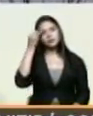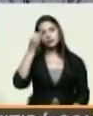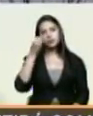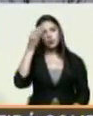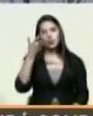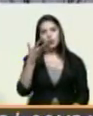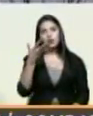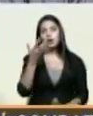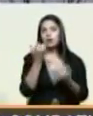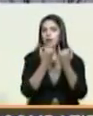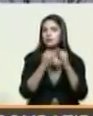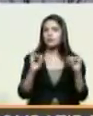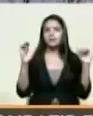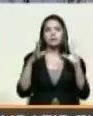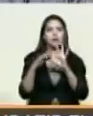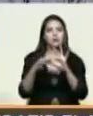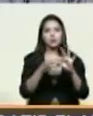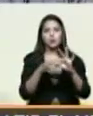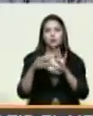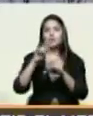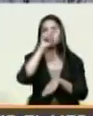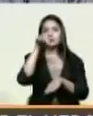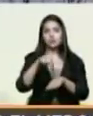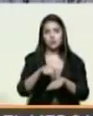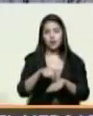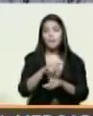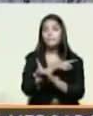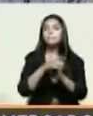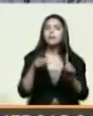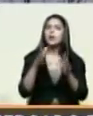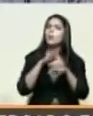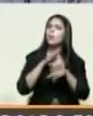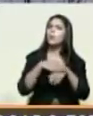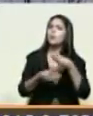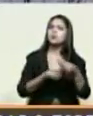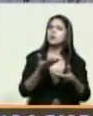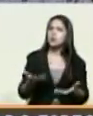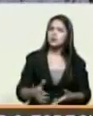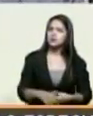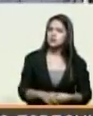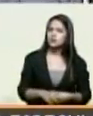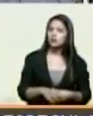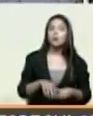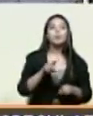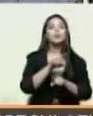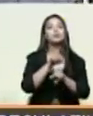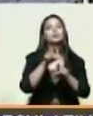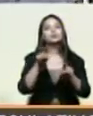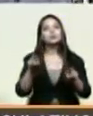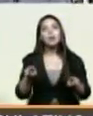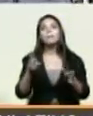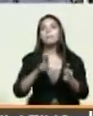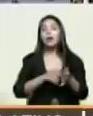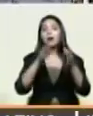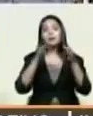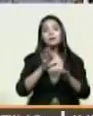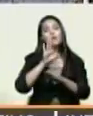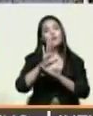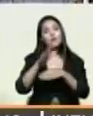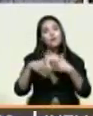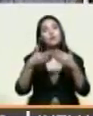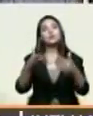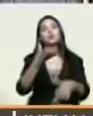en la independencia y la soberanía nacional, pero lo hizo ¿por qué? Lo hizo por ustedes, para garantizar el futuro